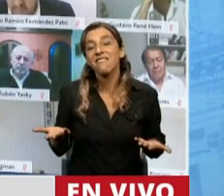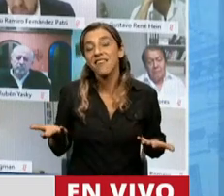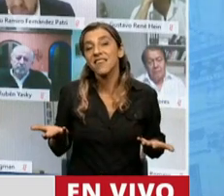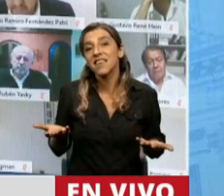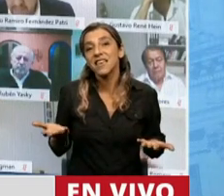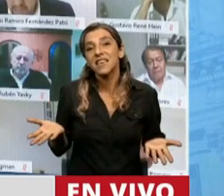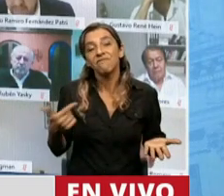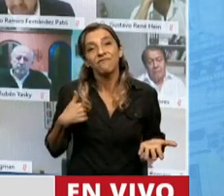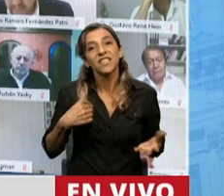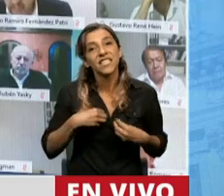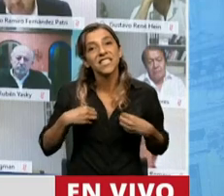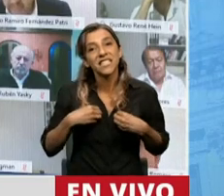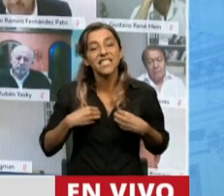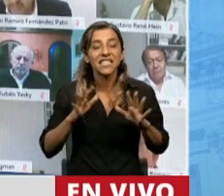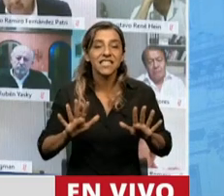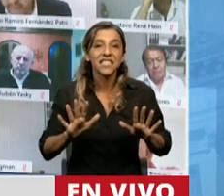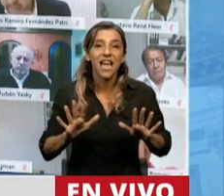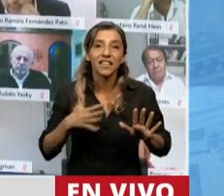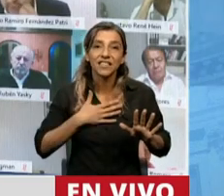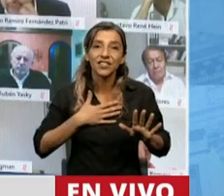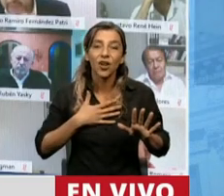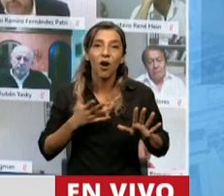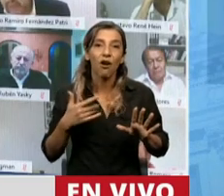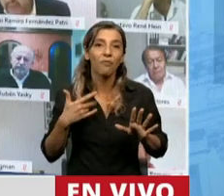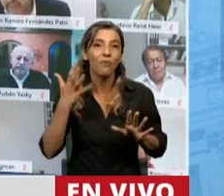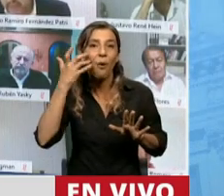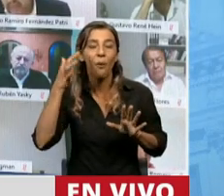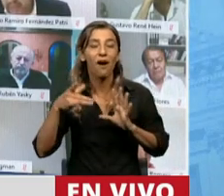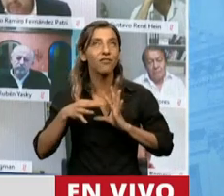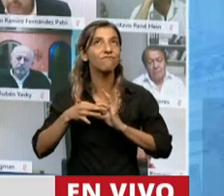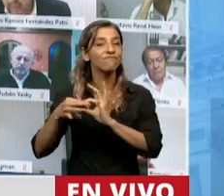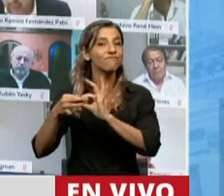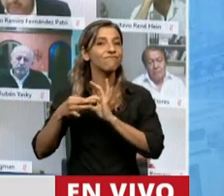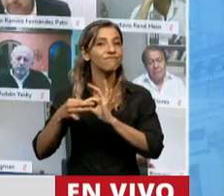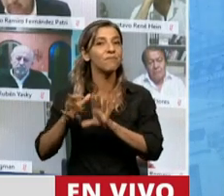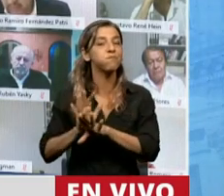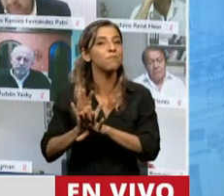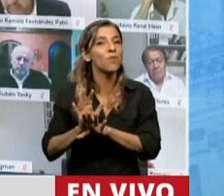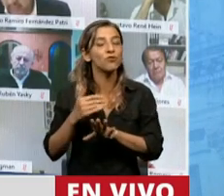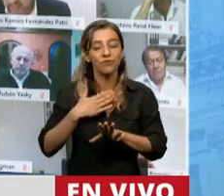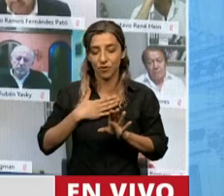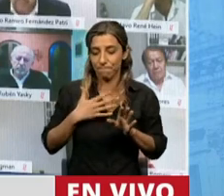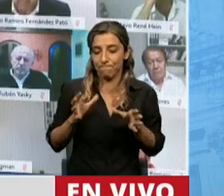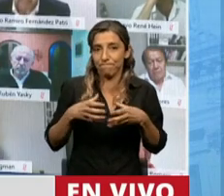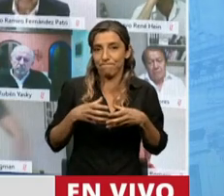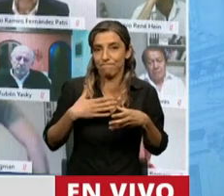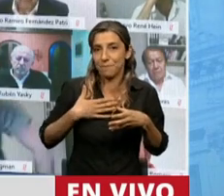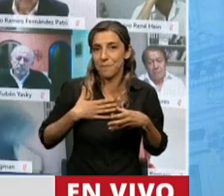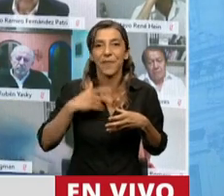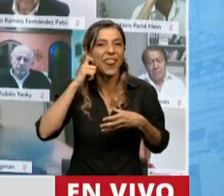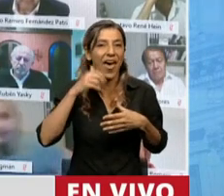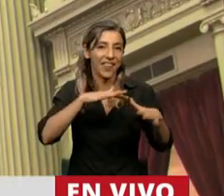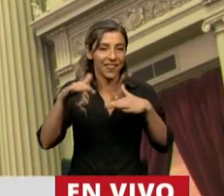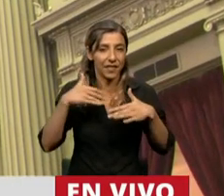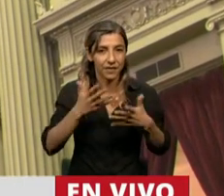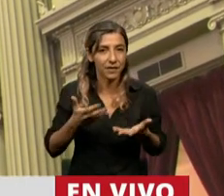a mí me pasa ese vínculo con mi abuelo, ¿no? Pertenezco a una generación política que, a diferencia de lo que